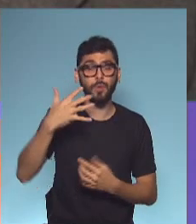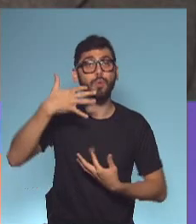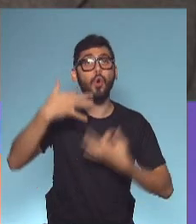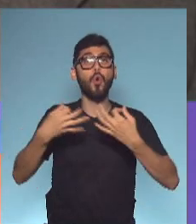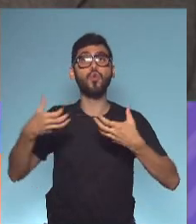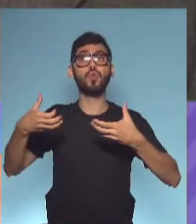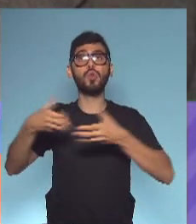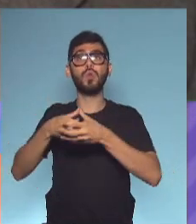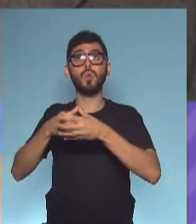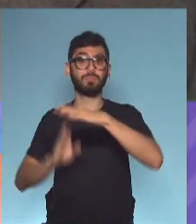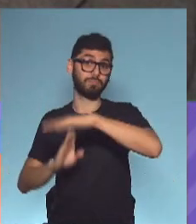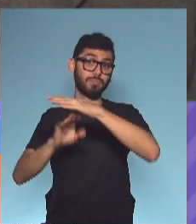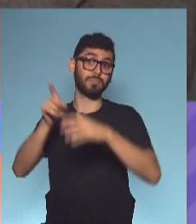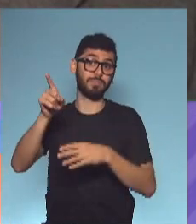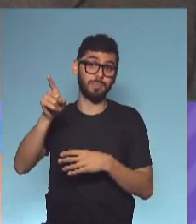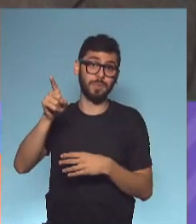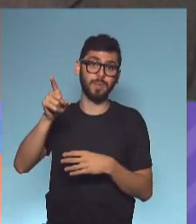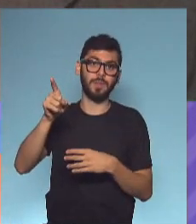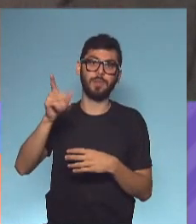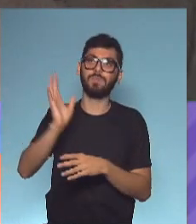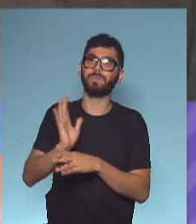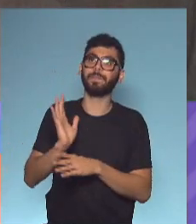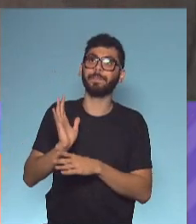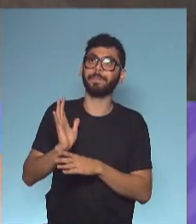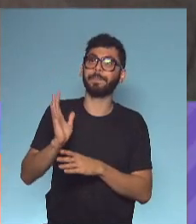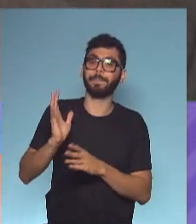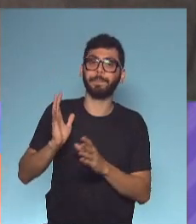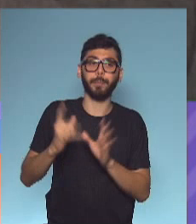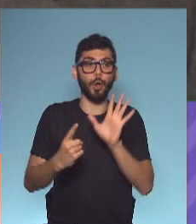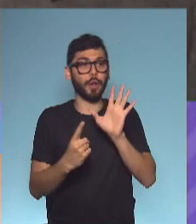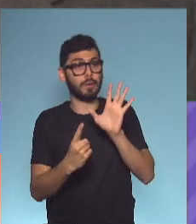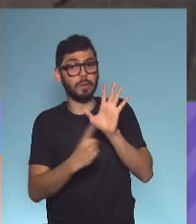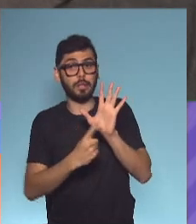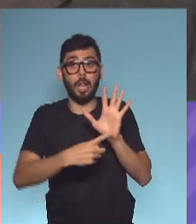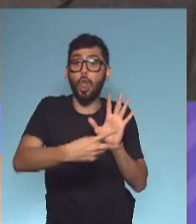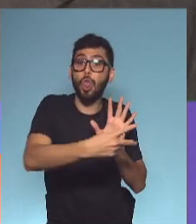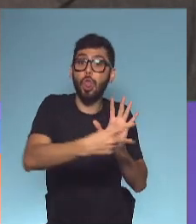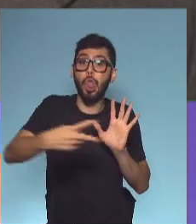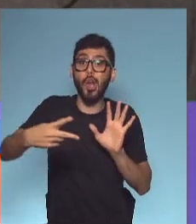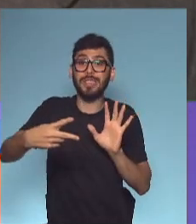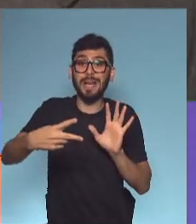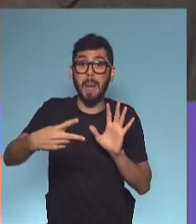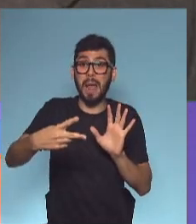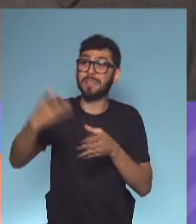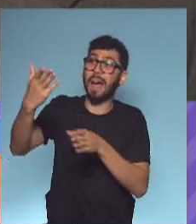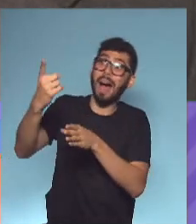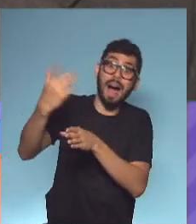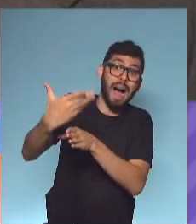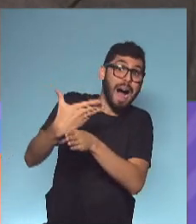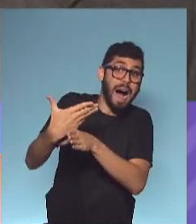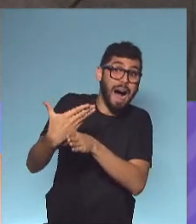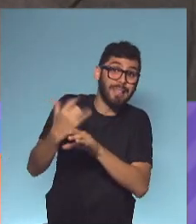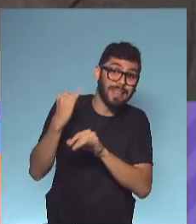decisión que llegara antes de cuando se cumplían estas 2 semanas. ¿Es